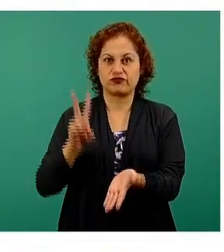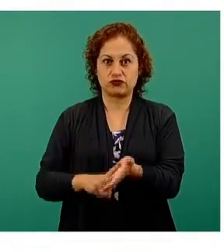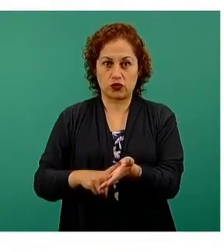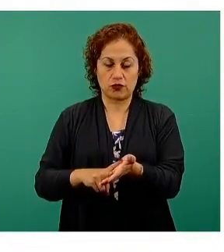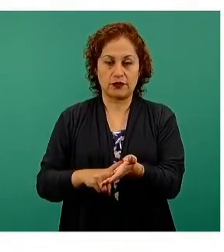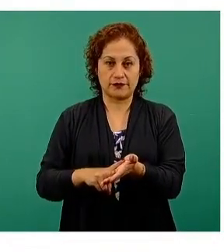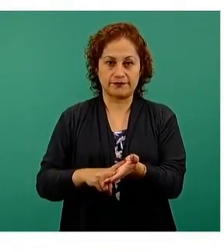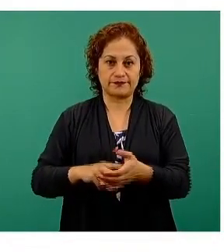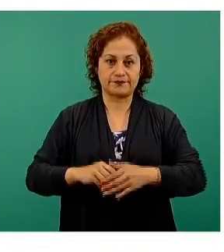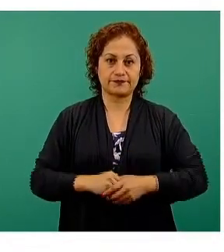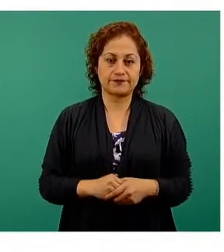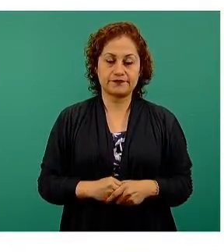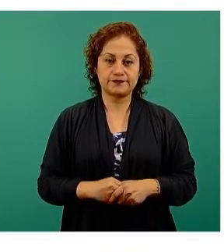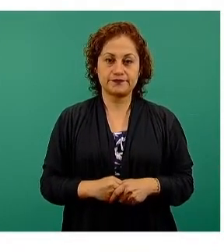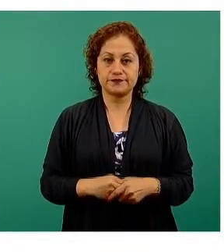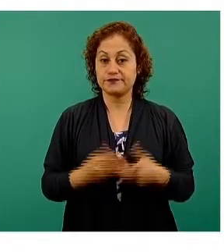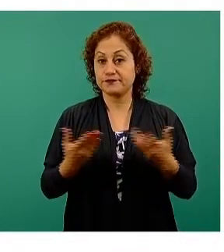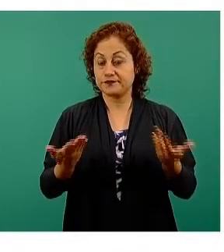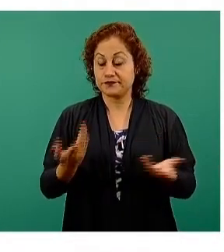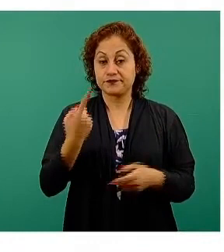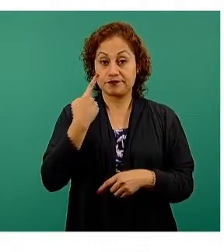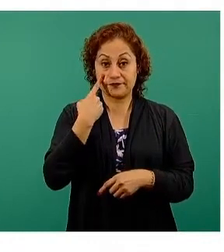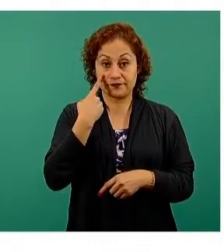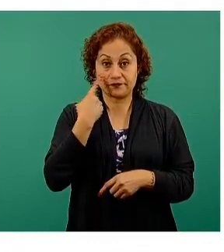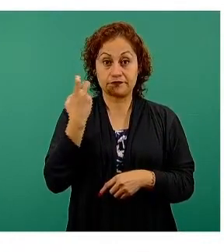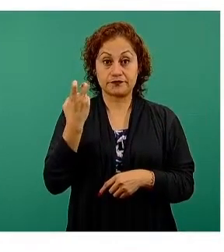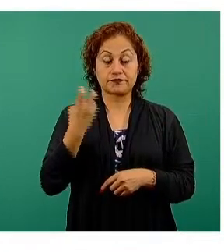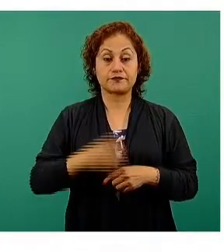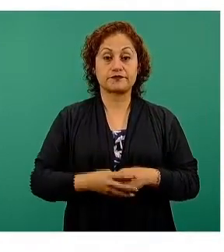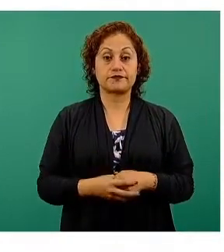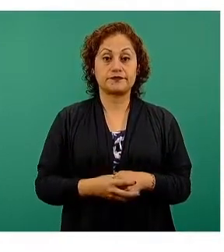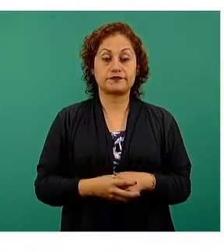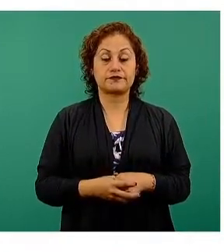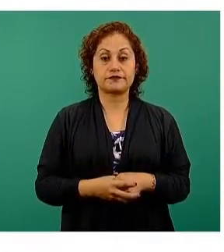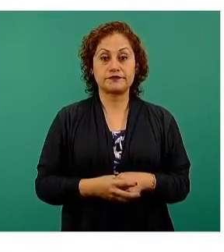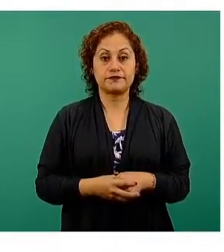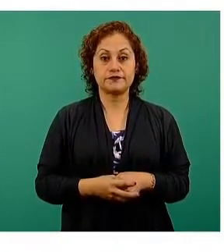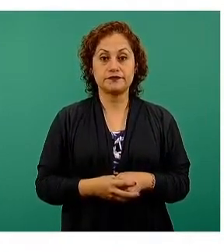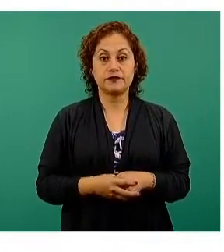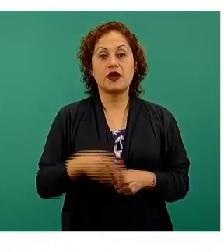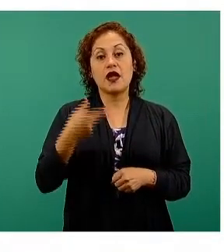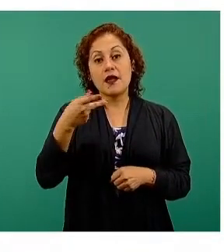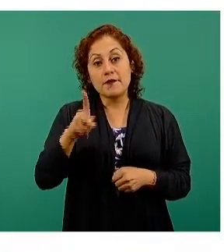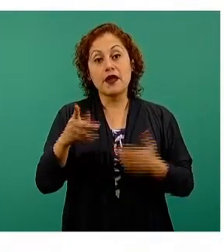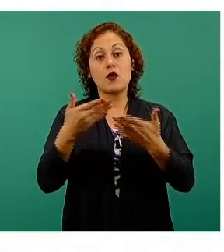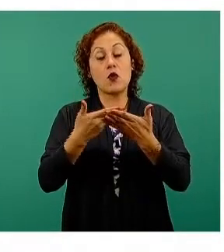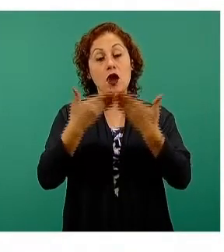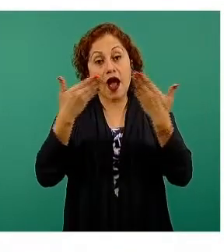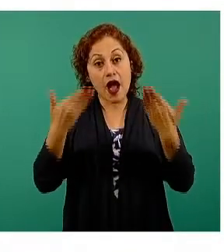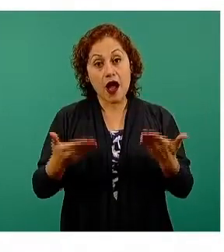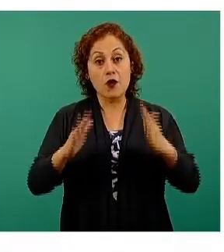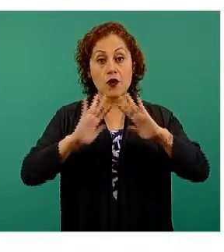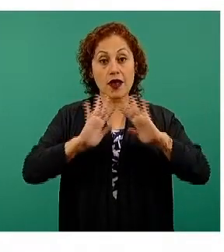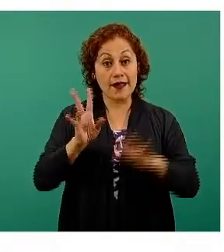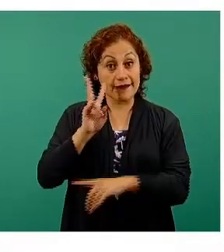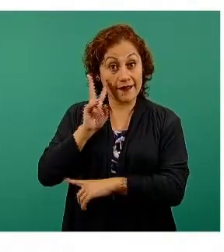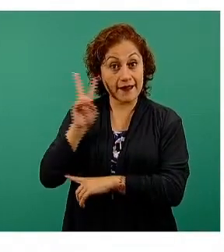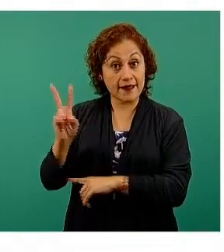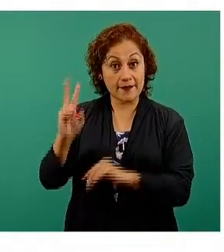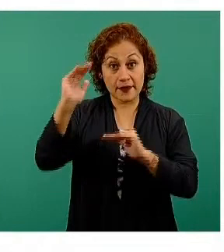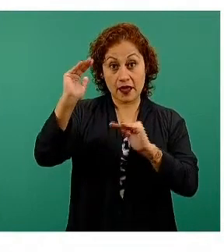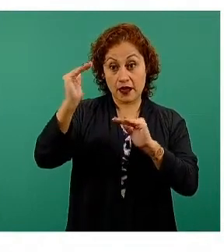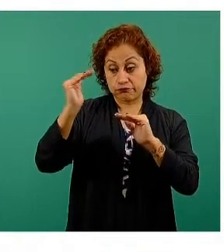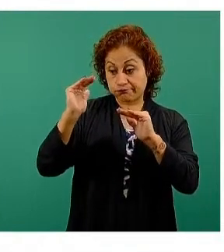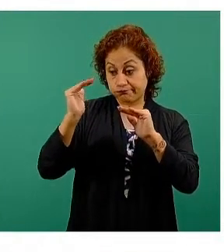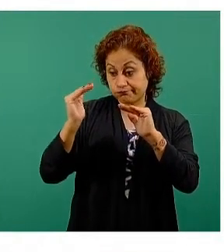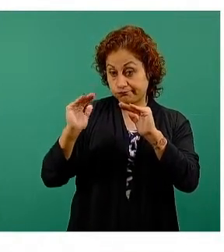¿no? Lo que también es que en este punto ya de descenso estamos en un nivel muy similar a lo